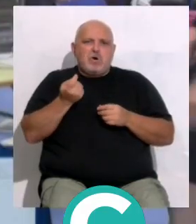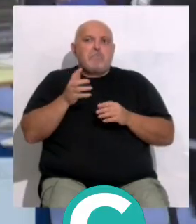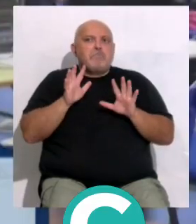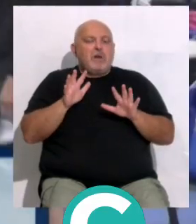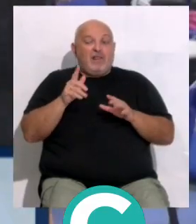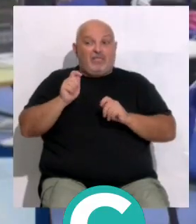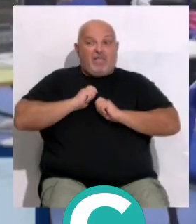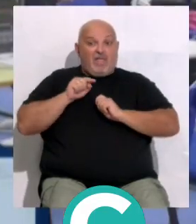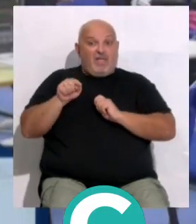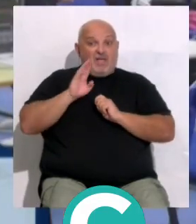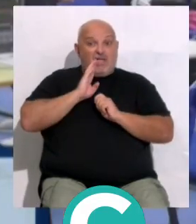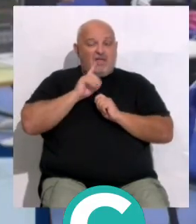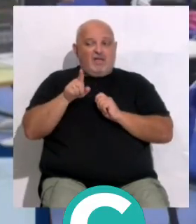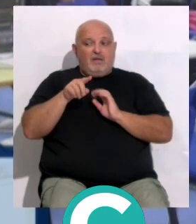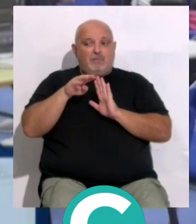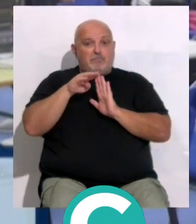posiblemente